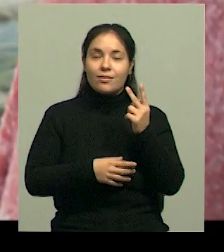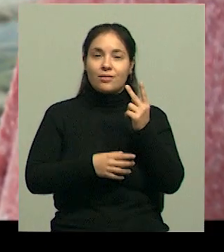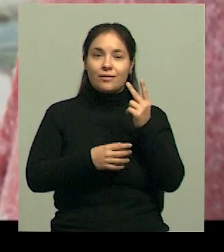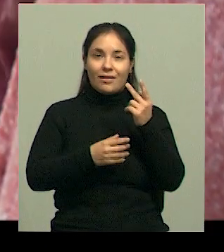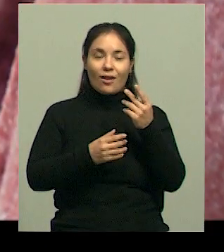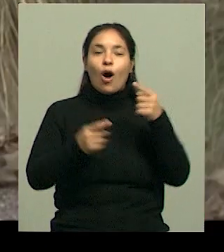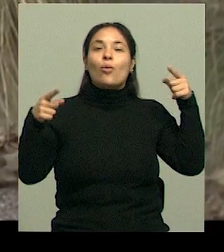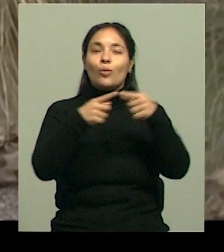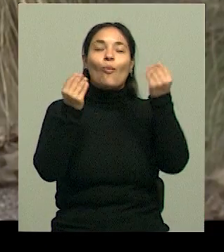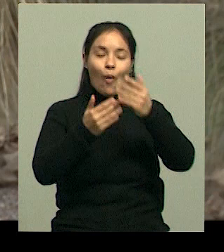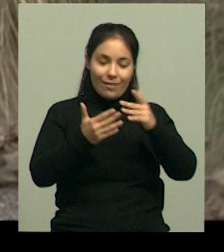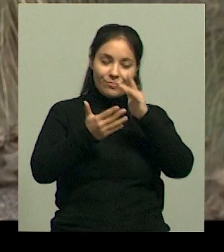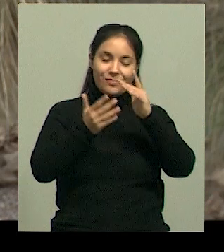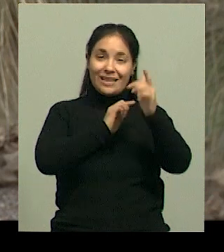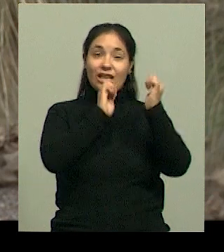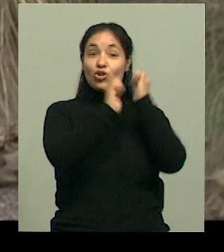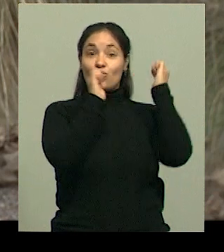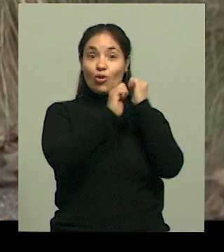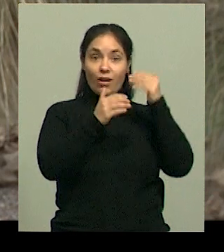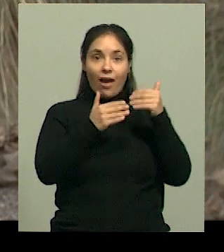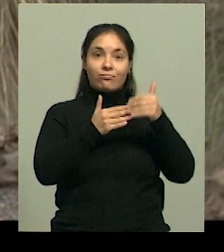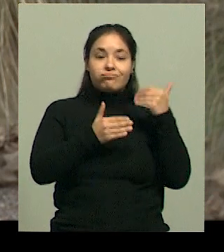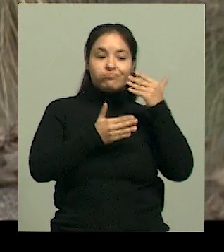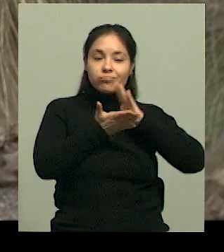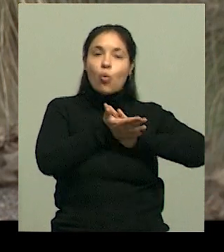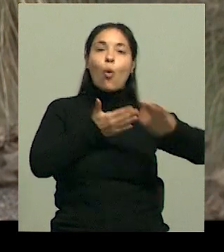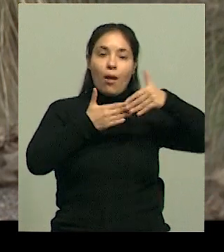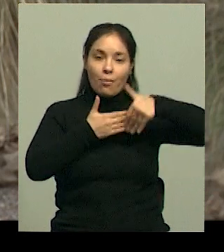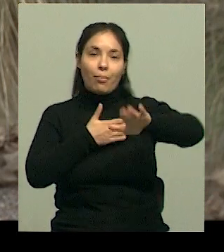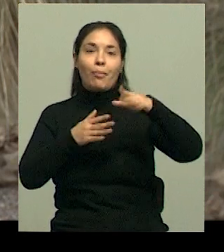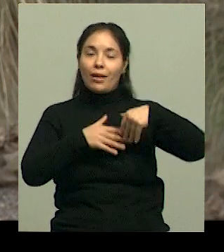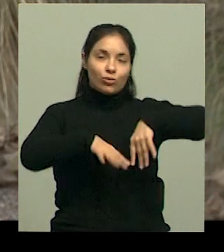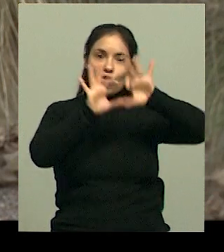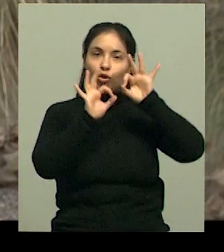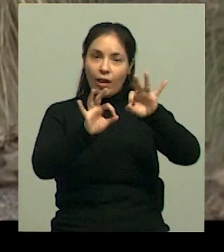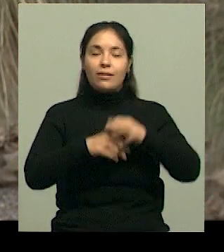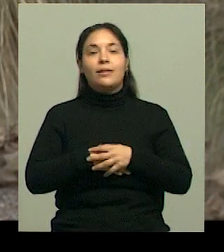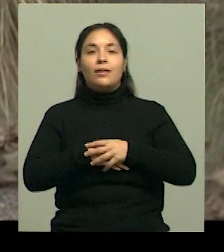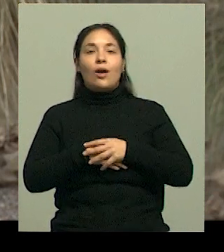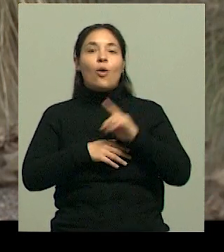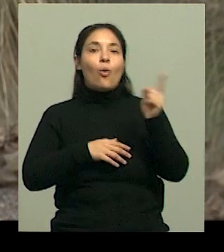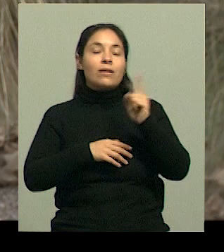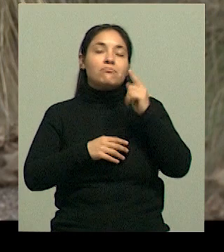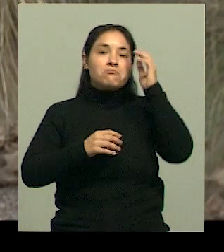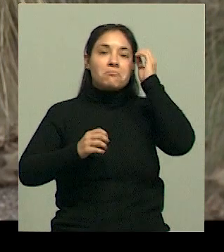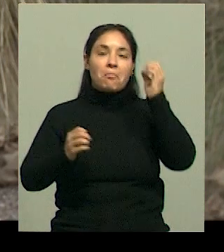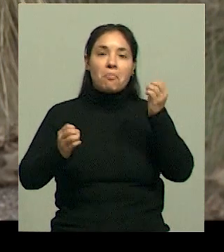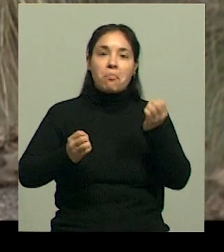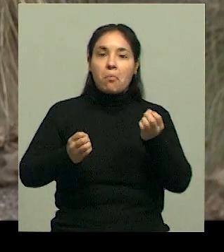historia, en la que sea una historia total, global, ¿sí? Y no una historia acontecimental,